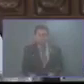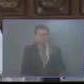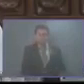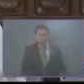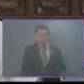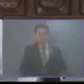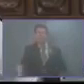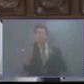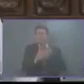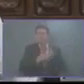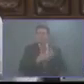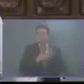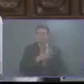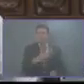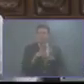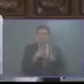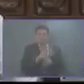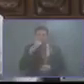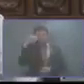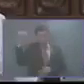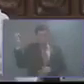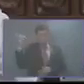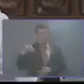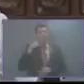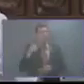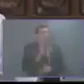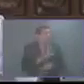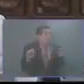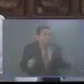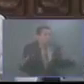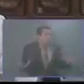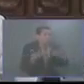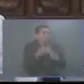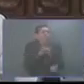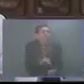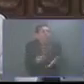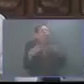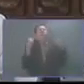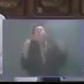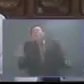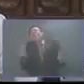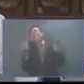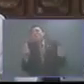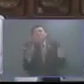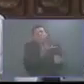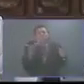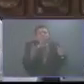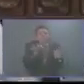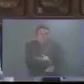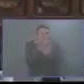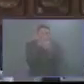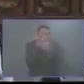tiene militancia de ese partido. Nosotros no podemos ser parte de esta elección, de este acuerdo oscuro bajo la